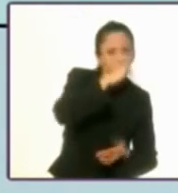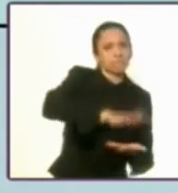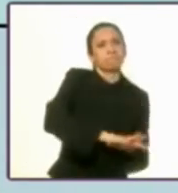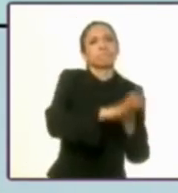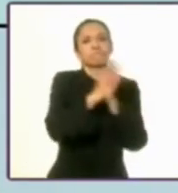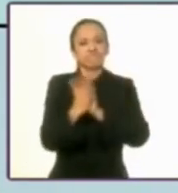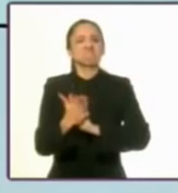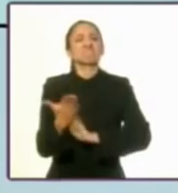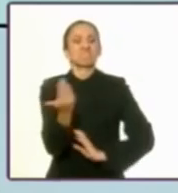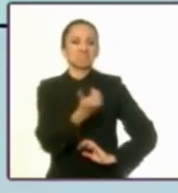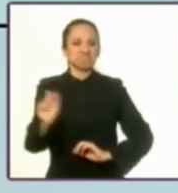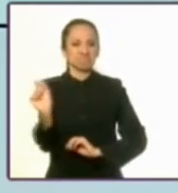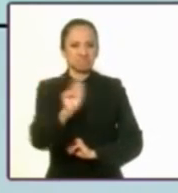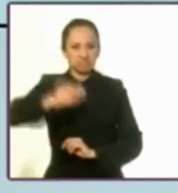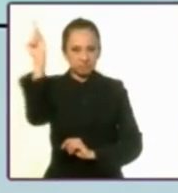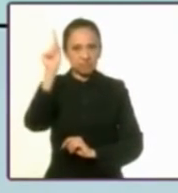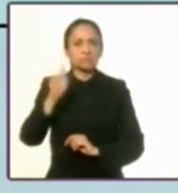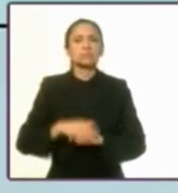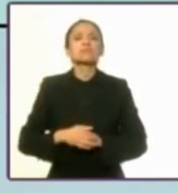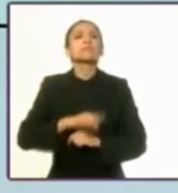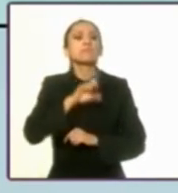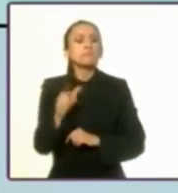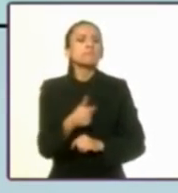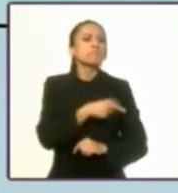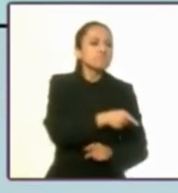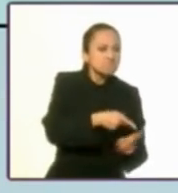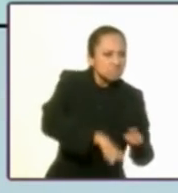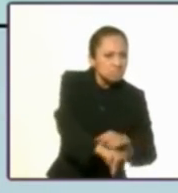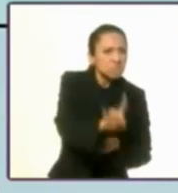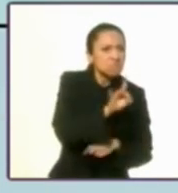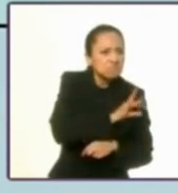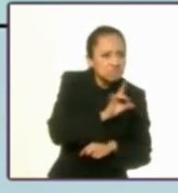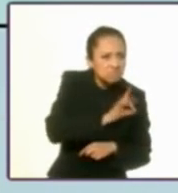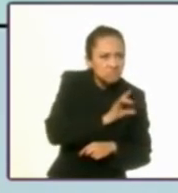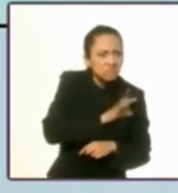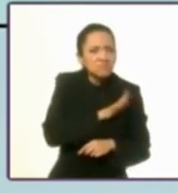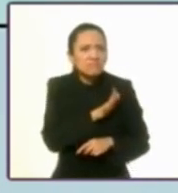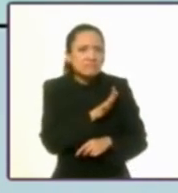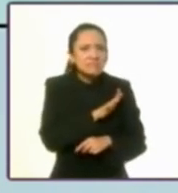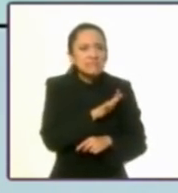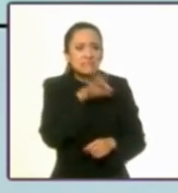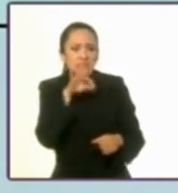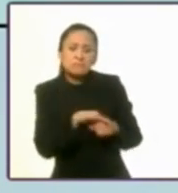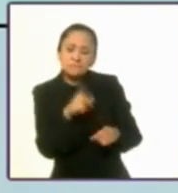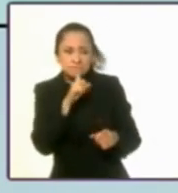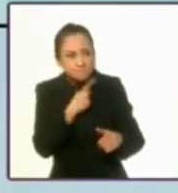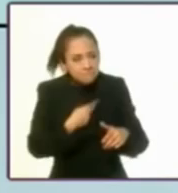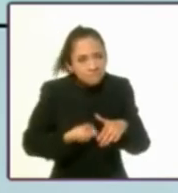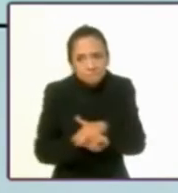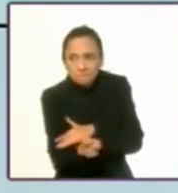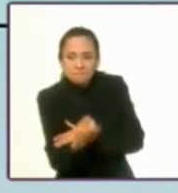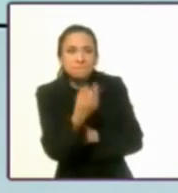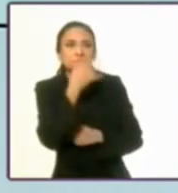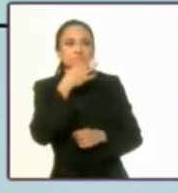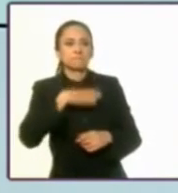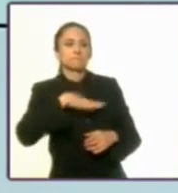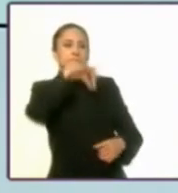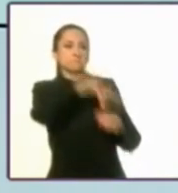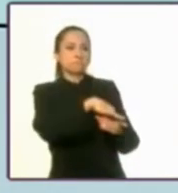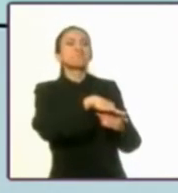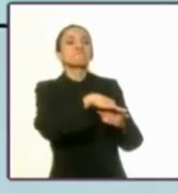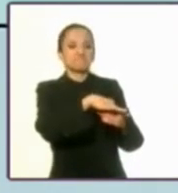vamos a pasar de el miedo de la compra del voto a la esperanza en la ciudad de mexico